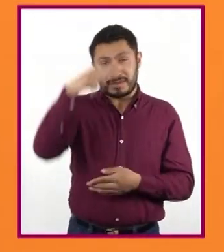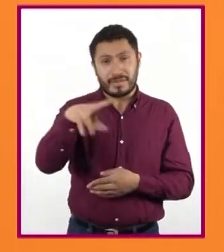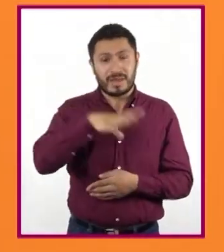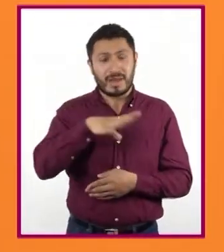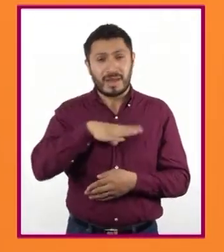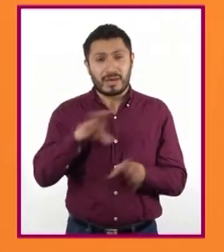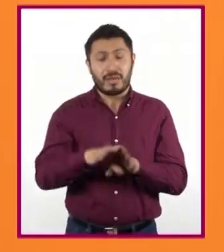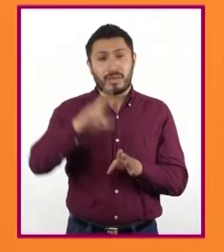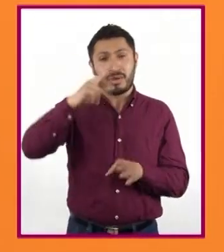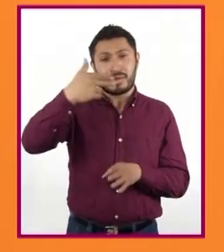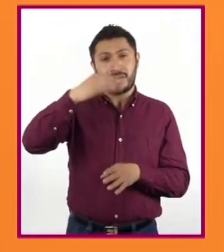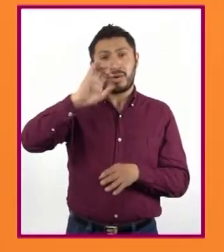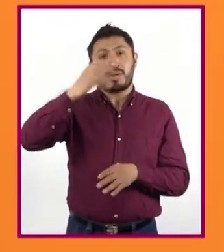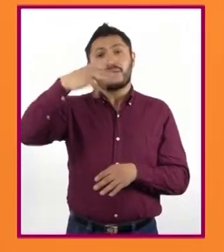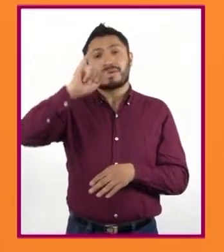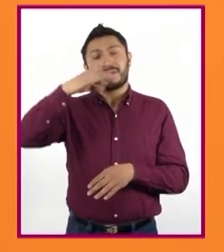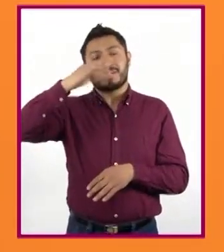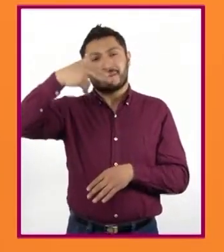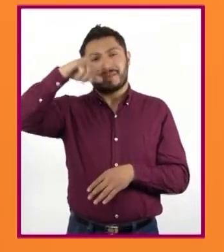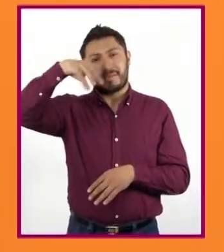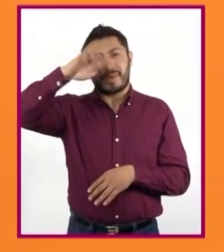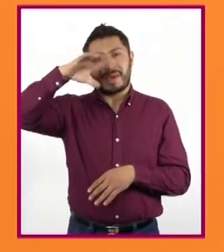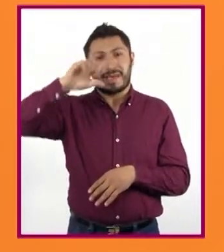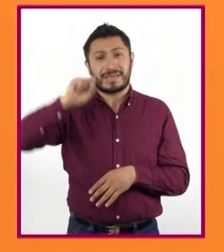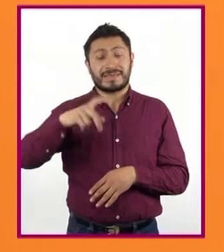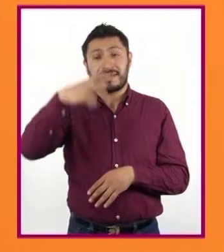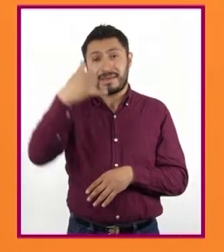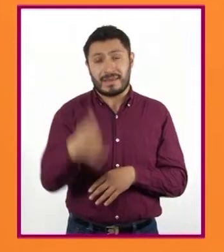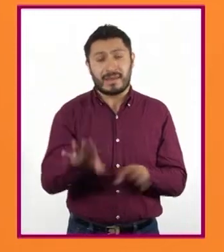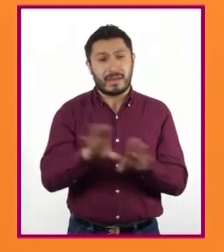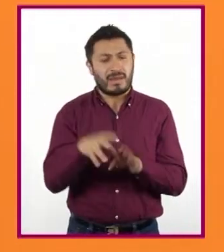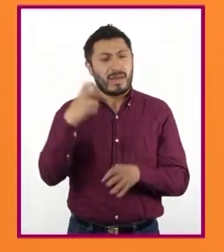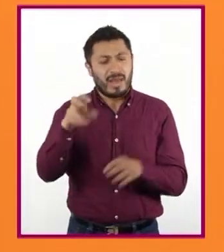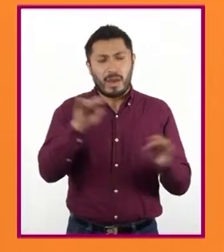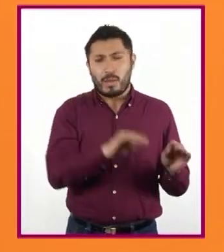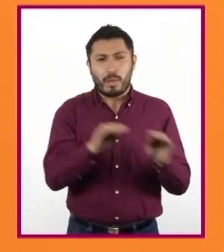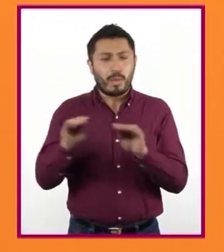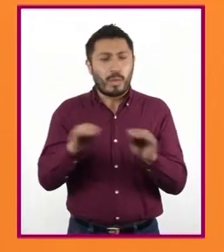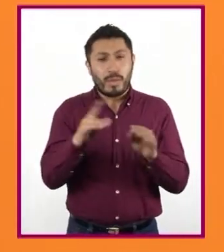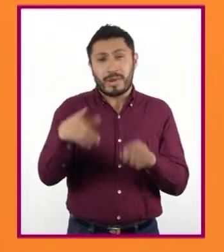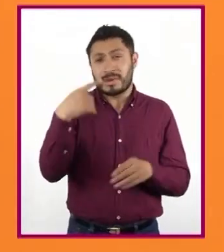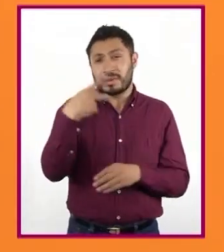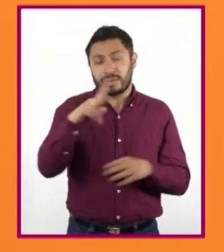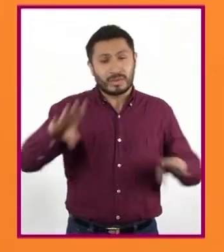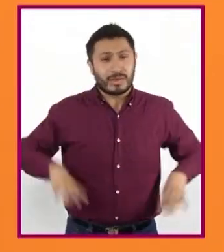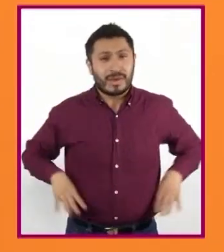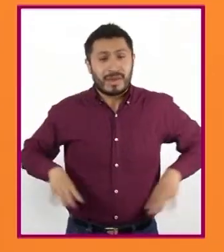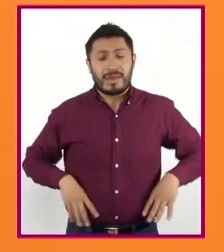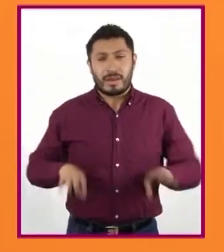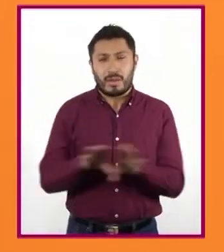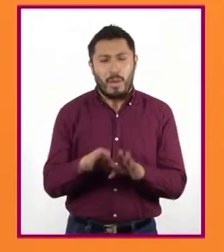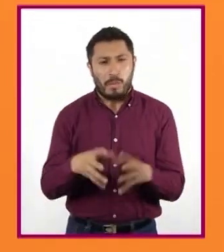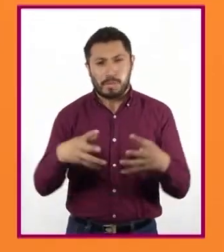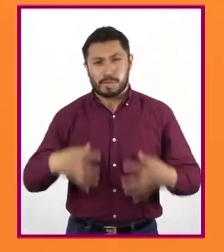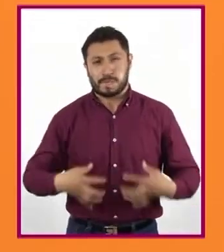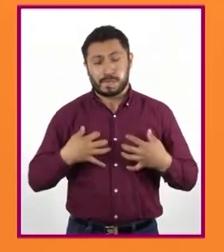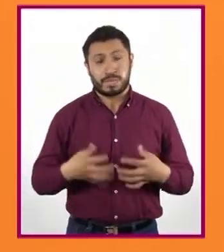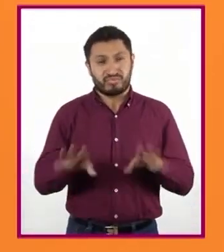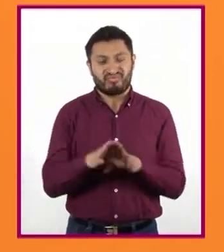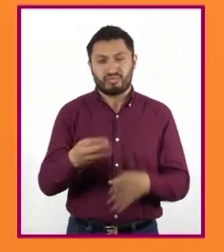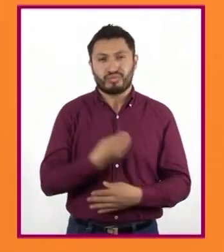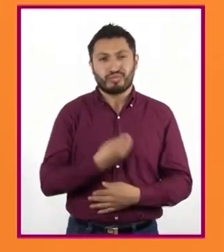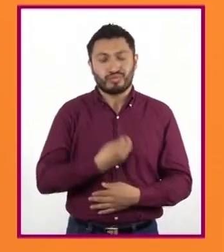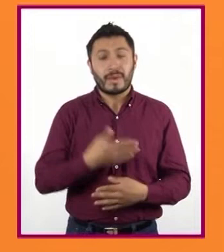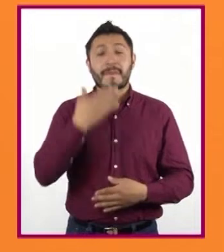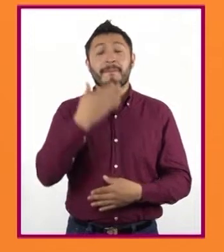llamaban chichimecas, y que, merced a esa movilidad y a su particular bravura, resistieron con más éxito